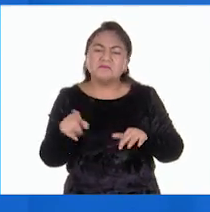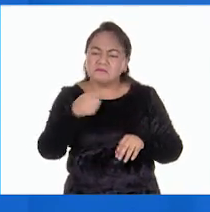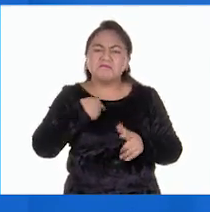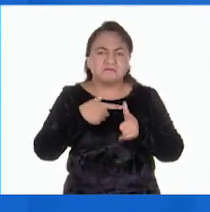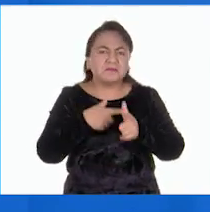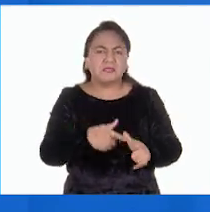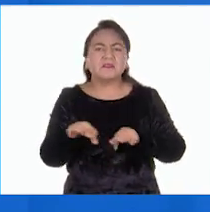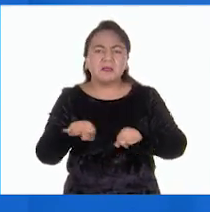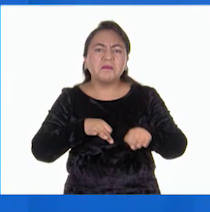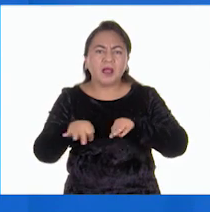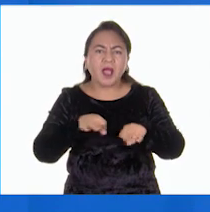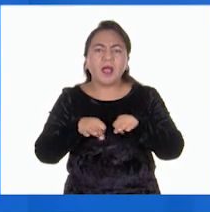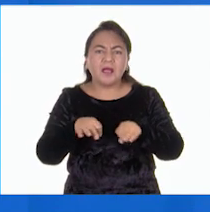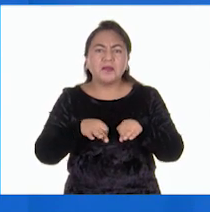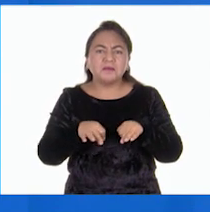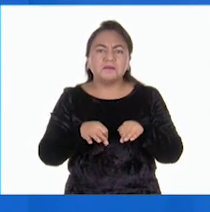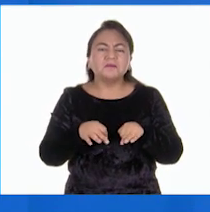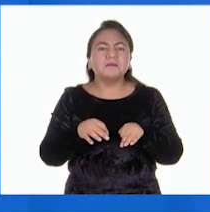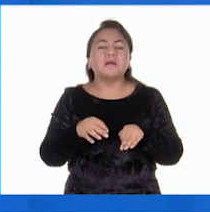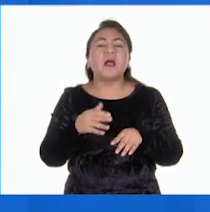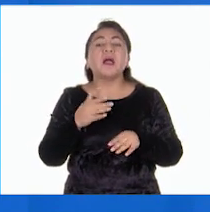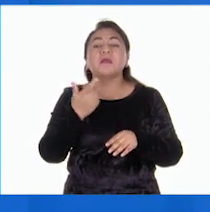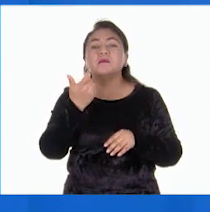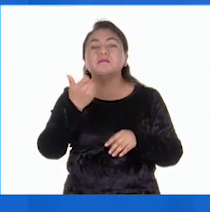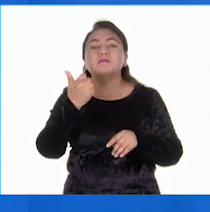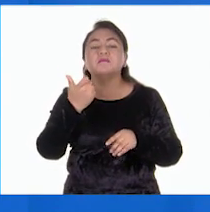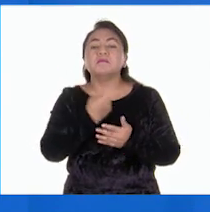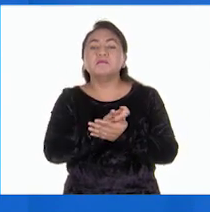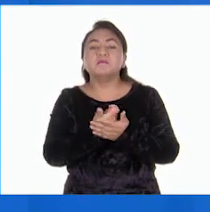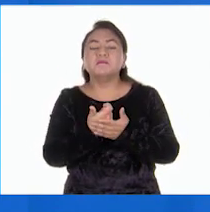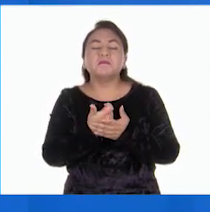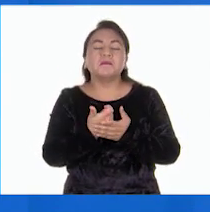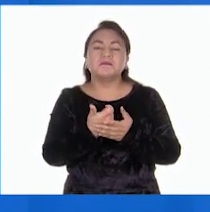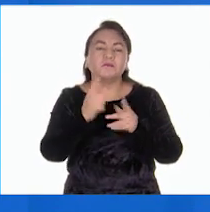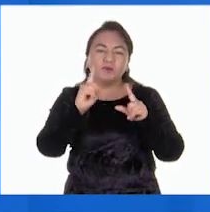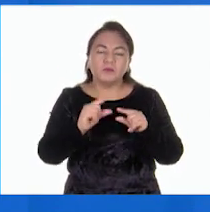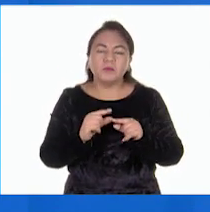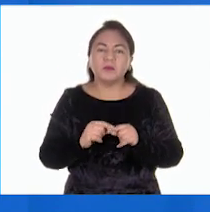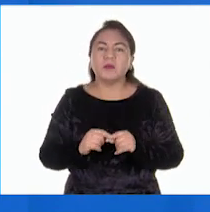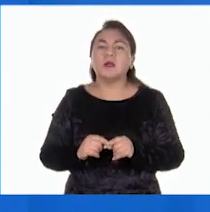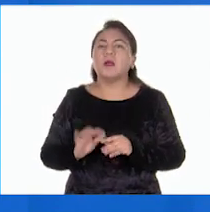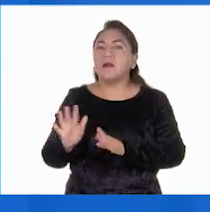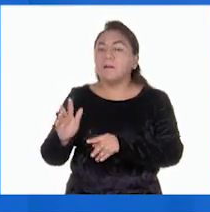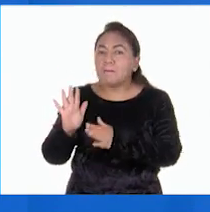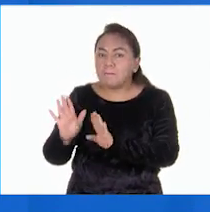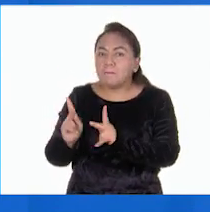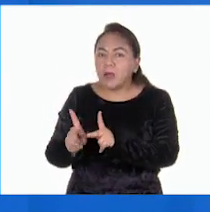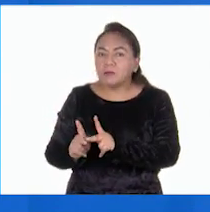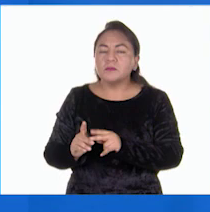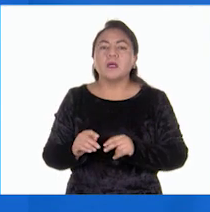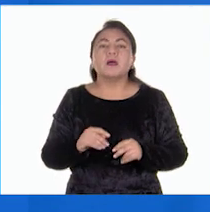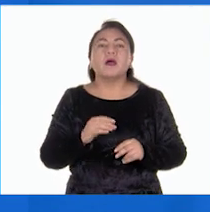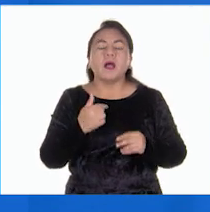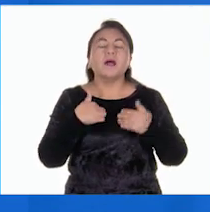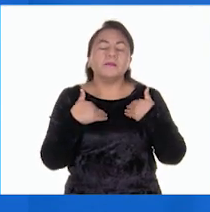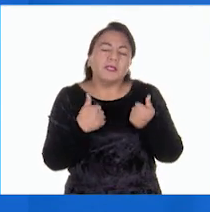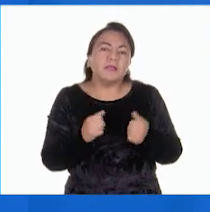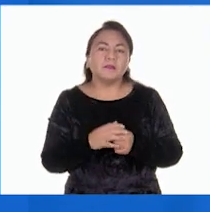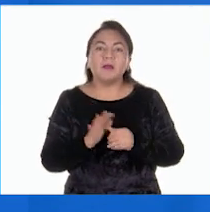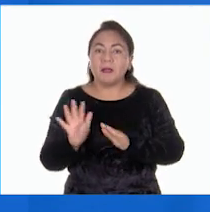seguimos trabajando con todo y recortes de salario. ¡Pausa! Entiendo. ¿Pausa?